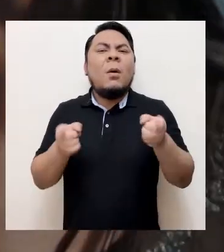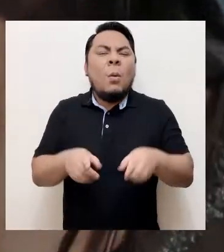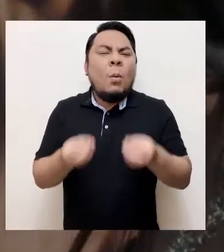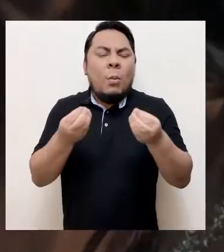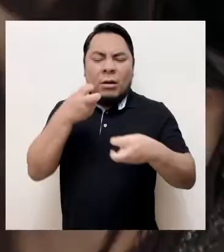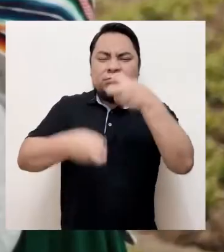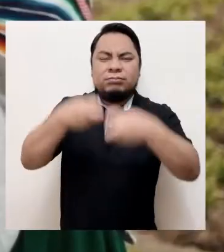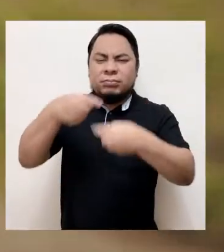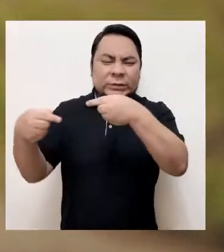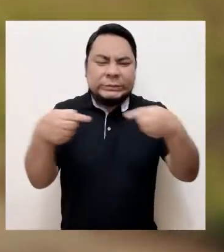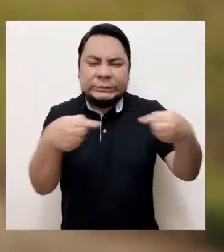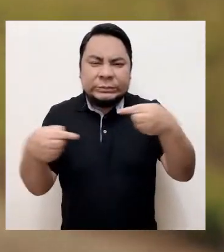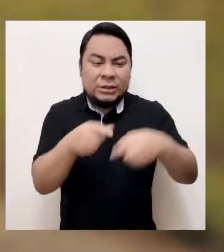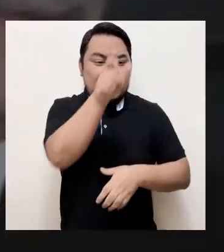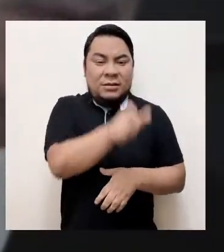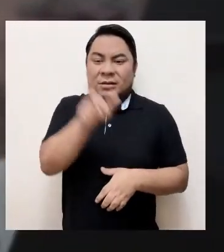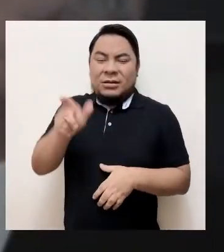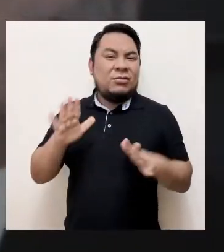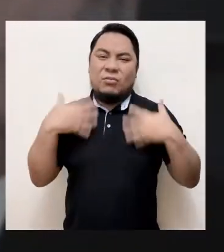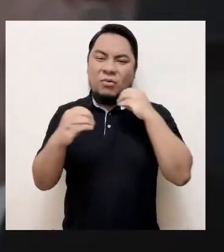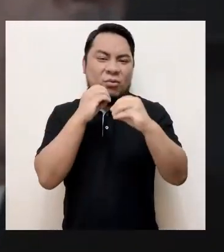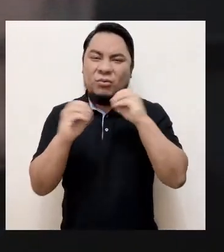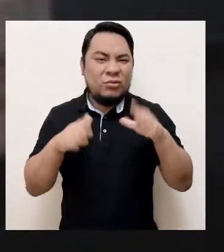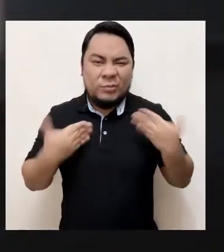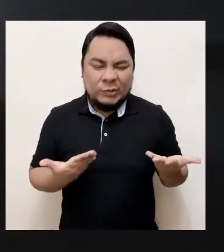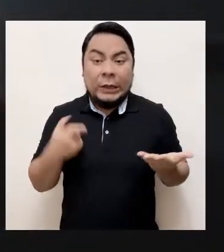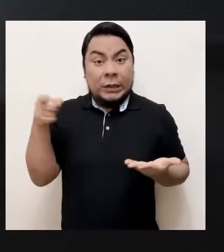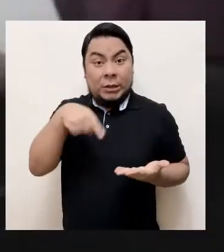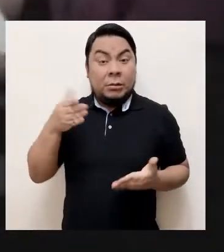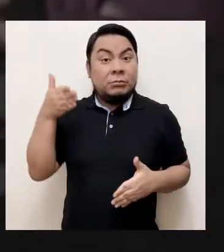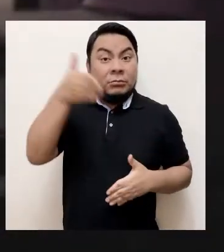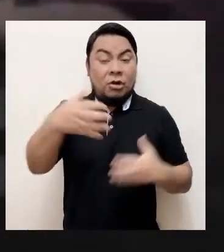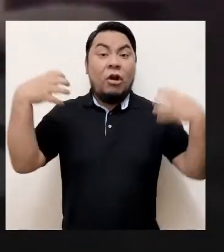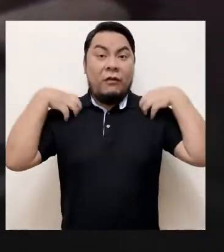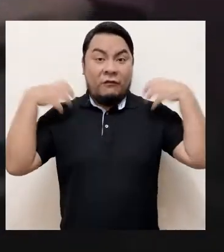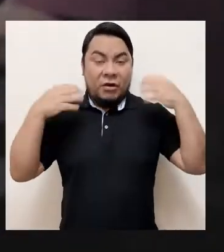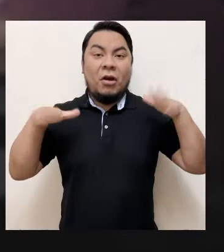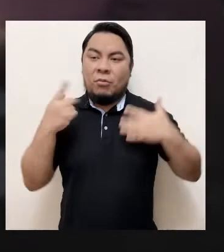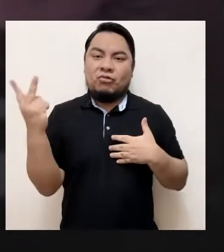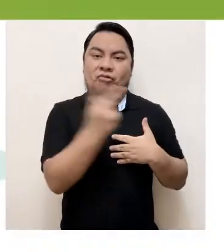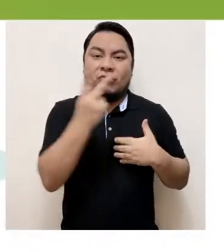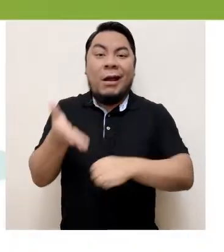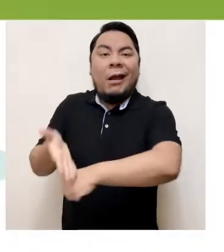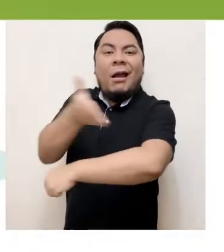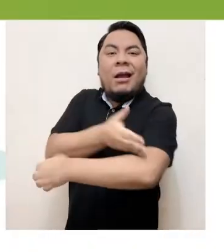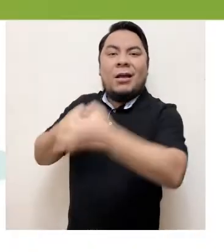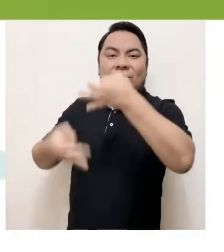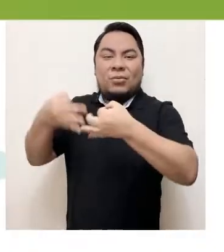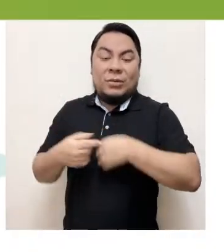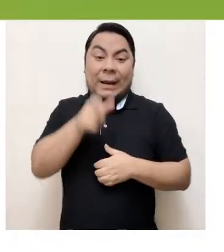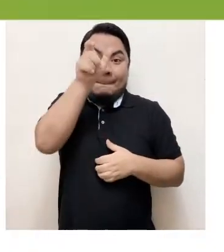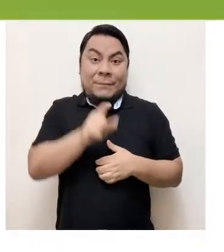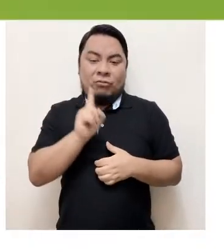Cuando existe algún problema o conflicto y las partes no pueden solucionarlo, se puede acudir a un centro de conciliación extrajudicial para que